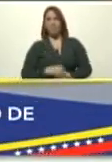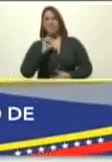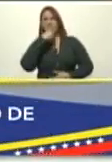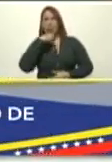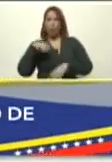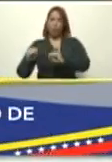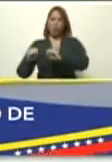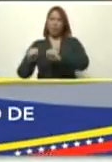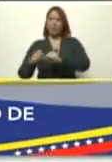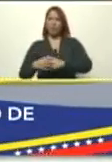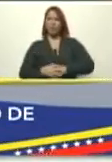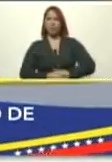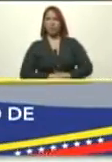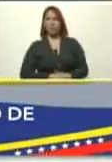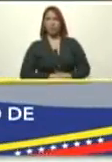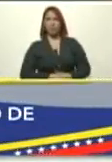colonialismos,